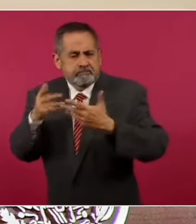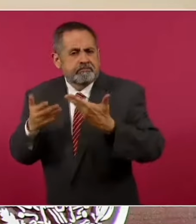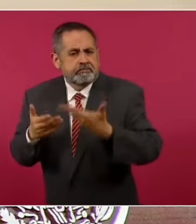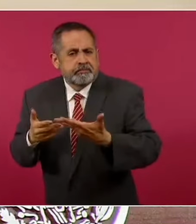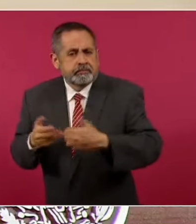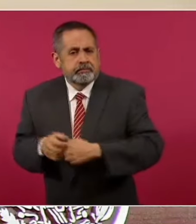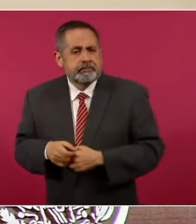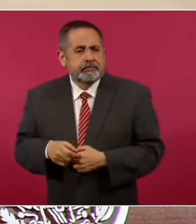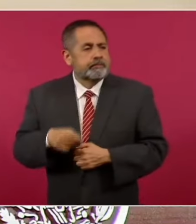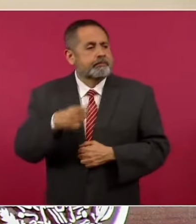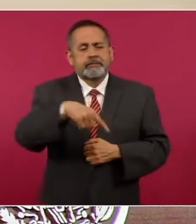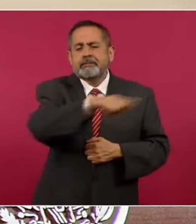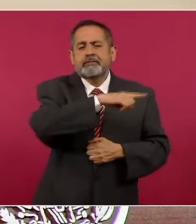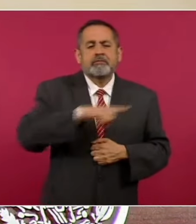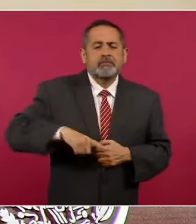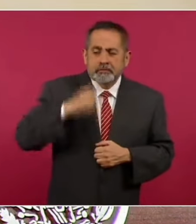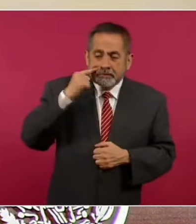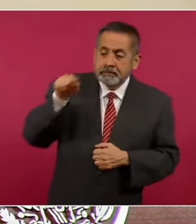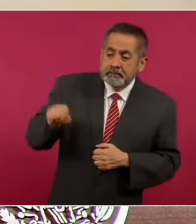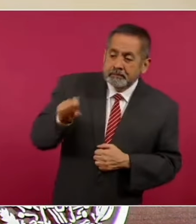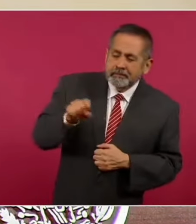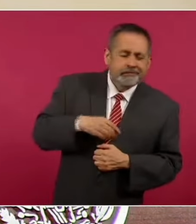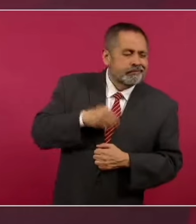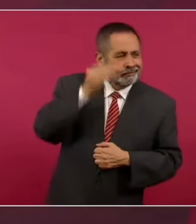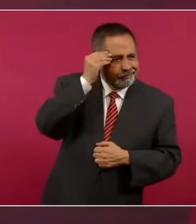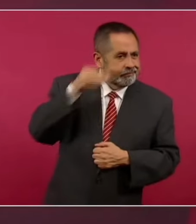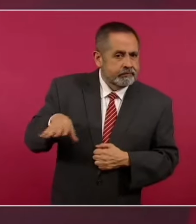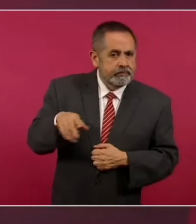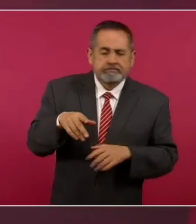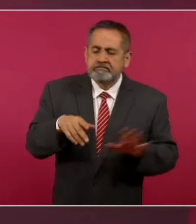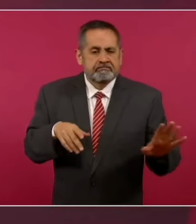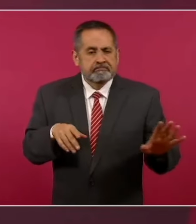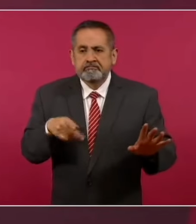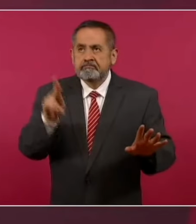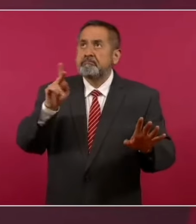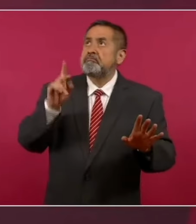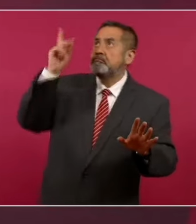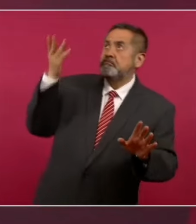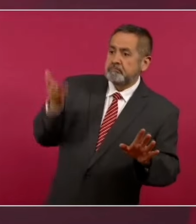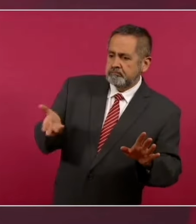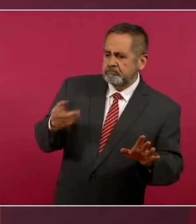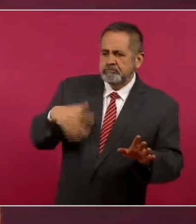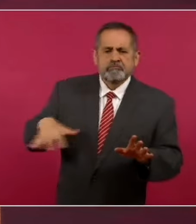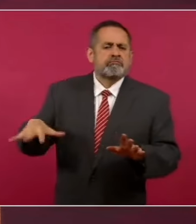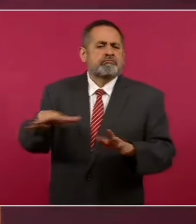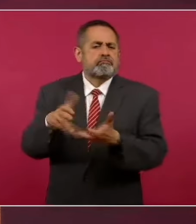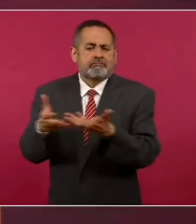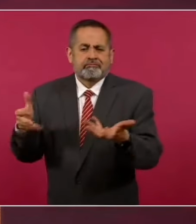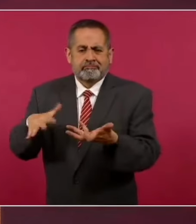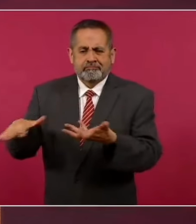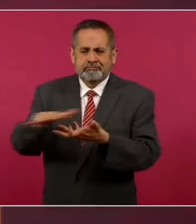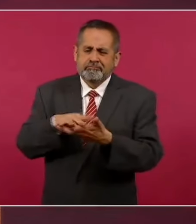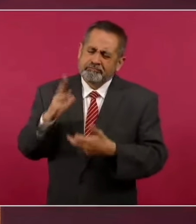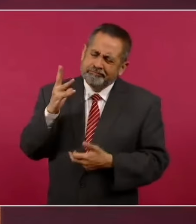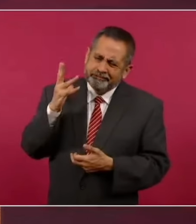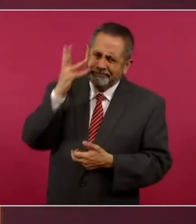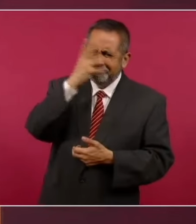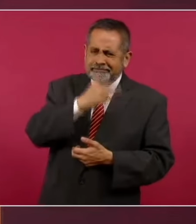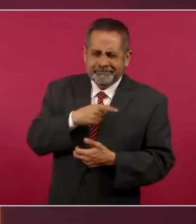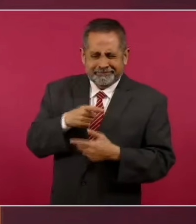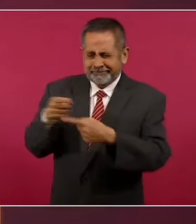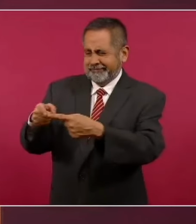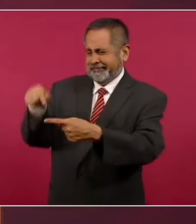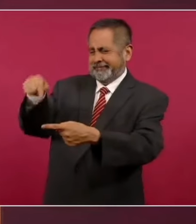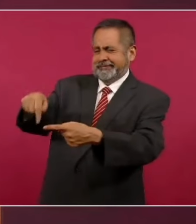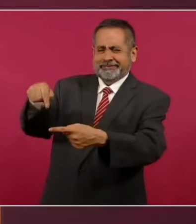han visto siempre con desprecio, pero la mano de Dios se inspiró para crear en esta esquina del